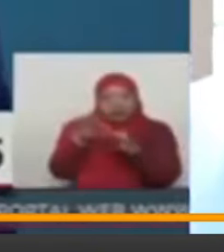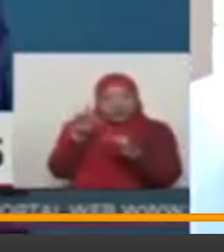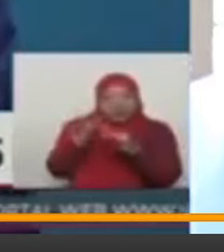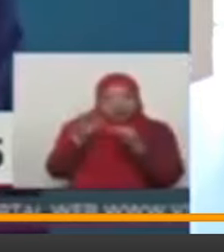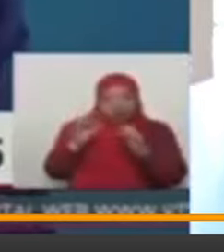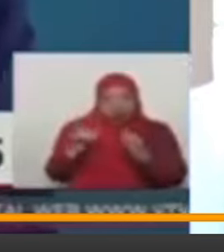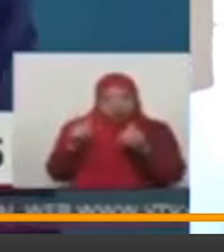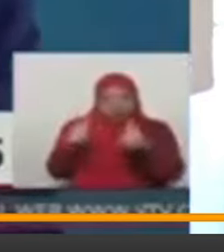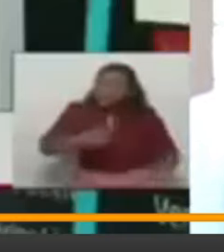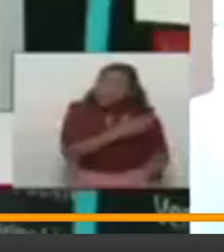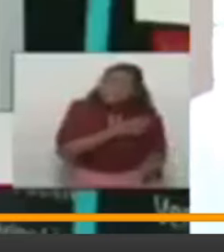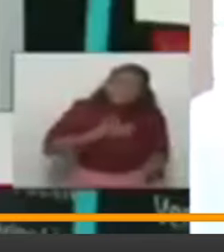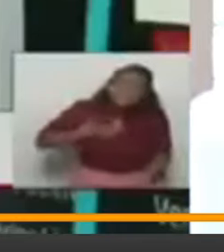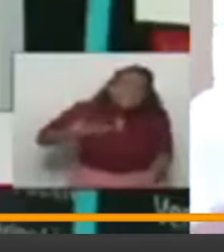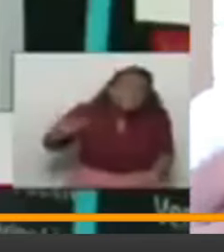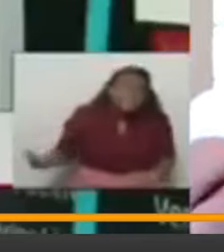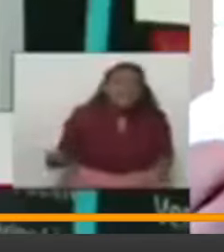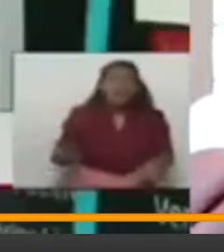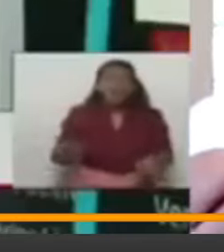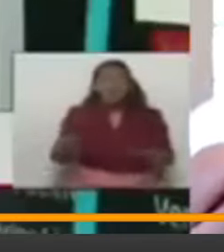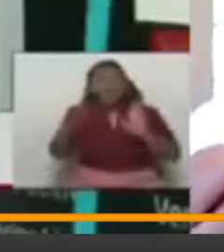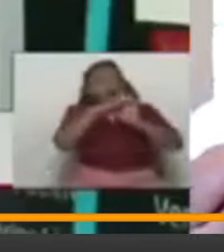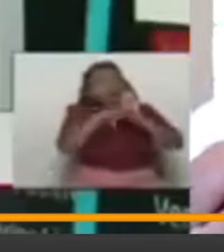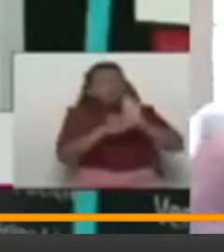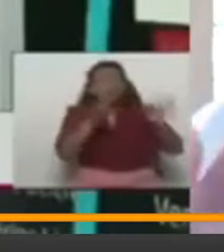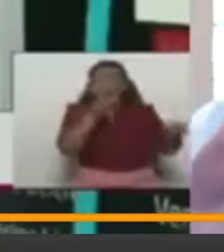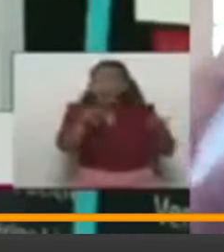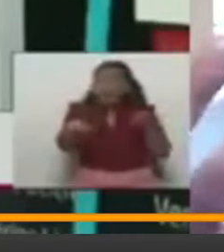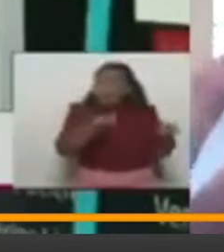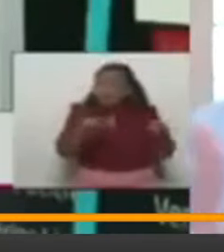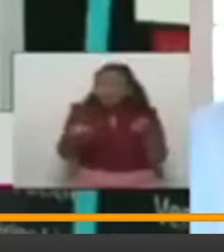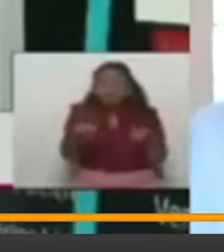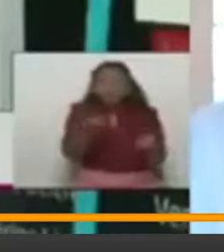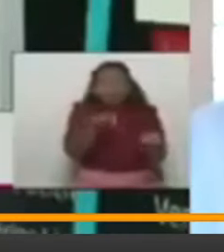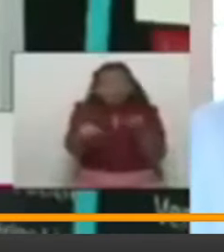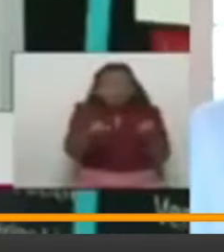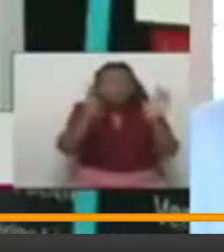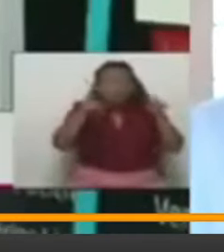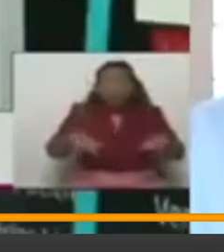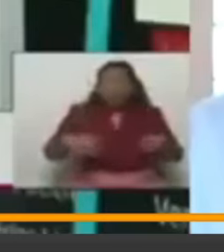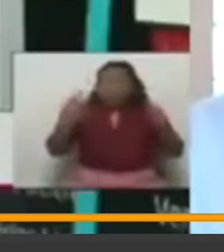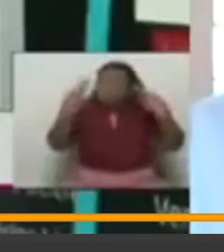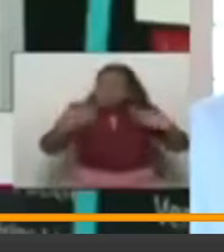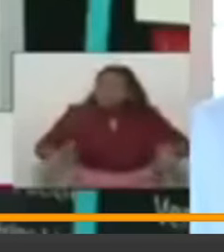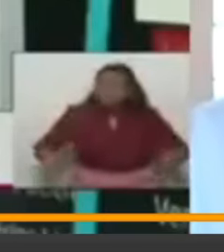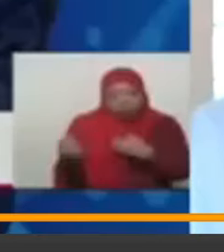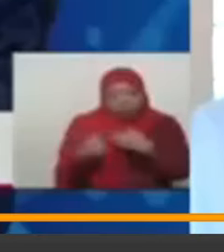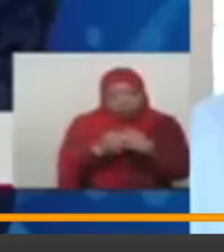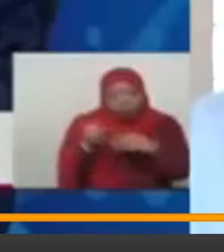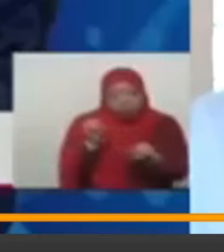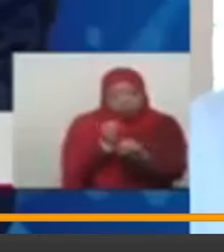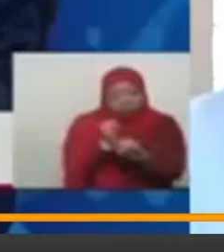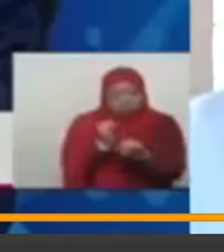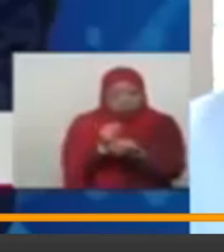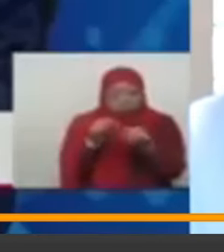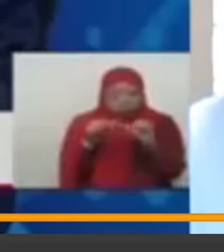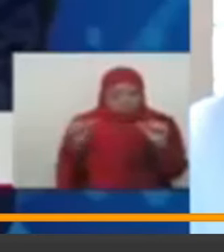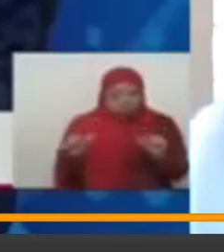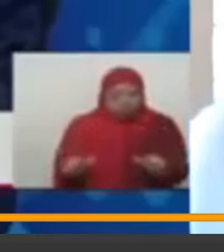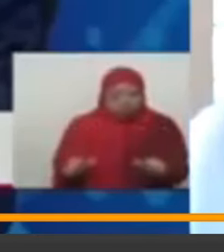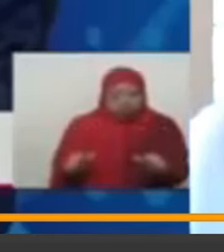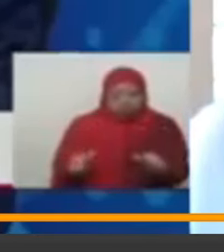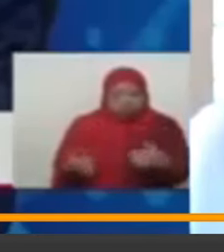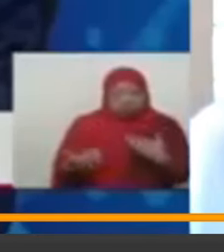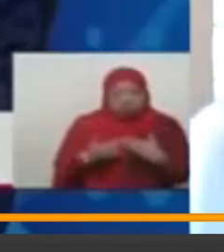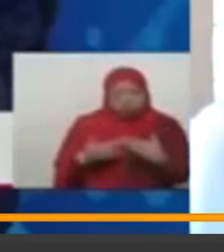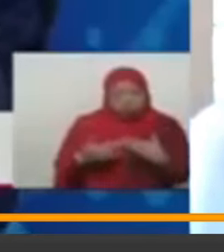falsa. Es decir, es un mensaje, siempre me ha parecido como el que trata de espantar